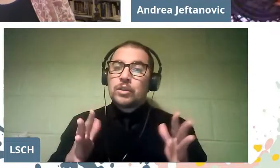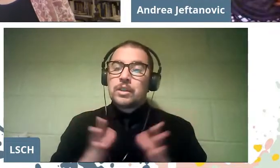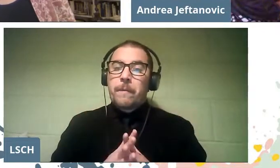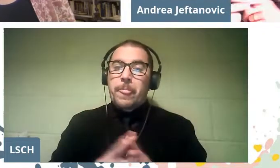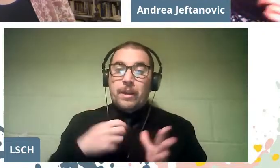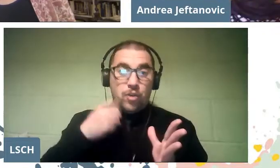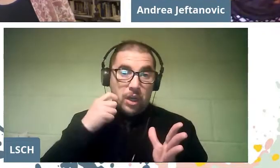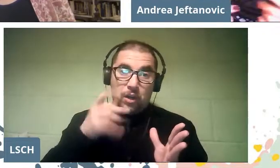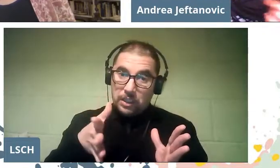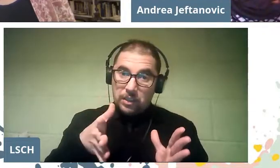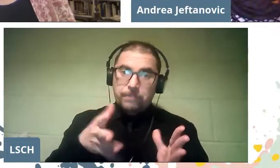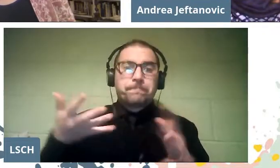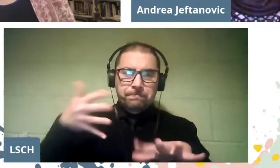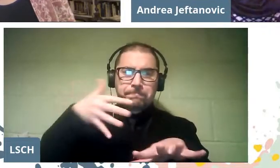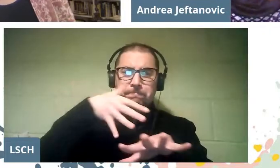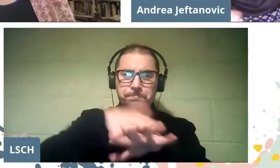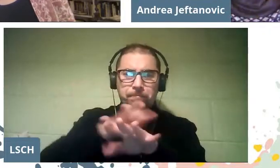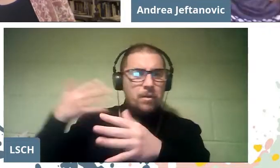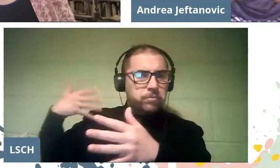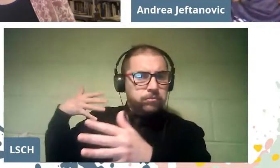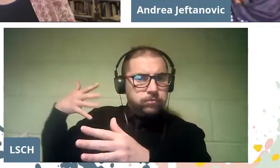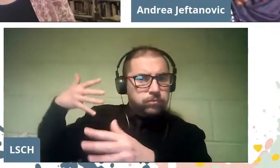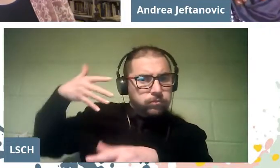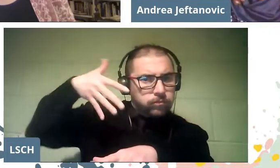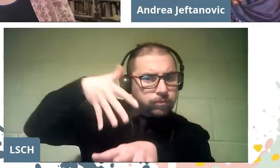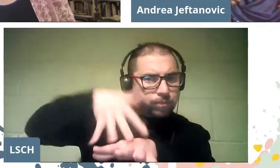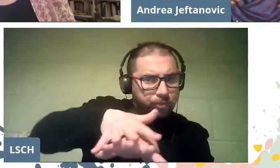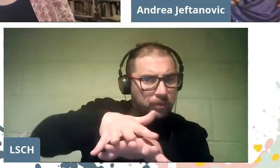que es una influencia bidireccional.